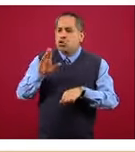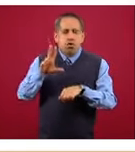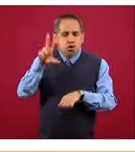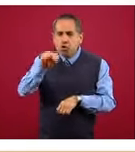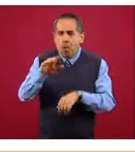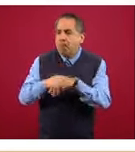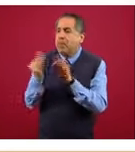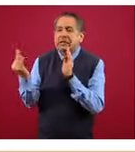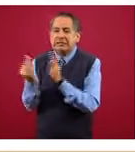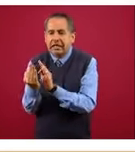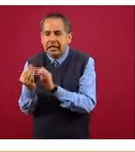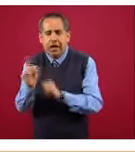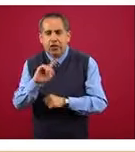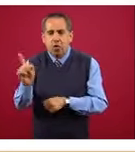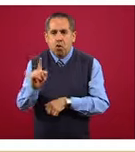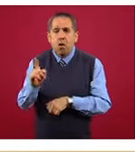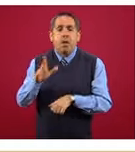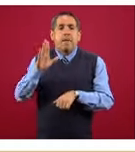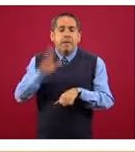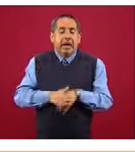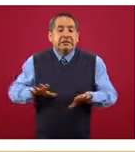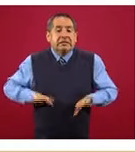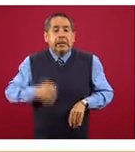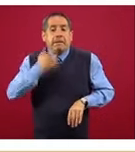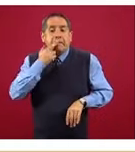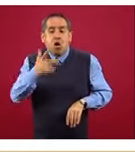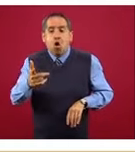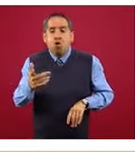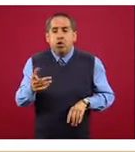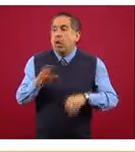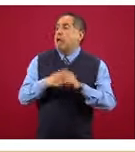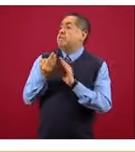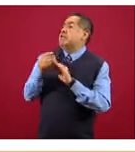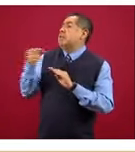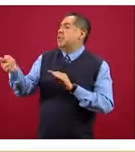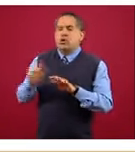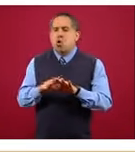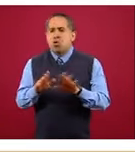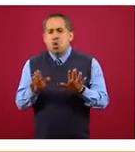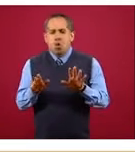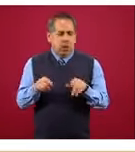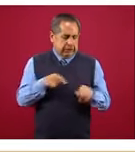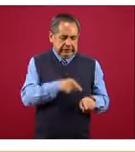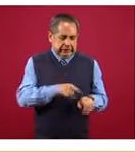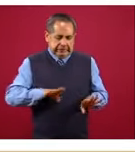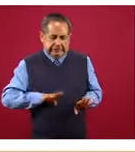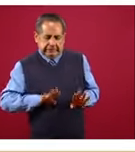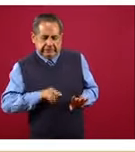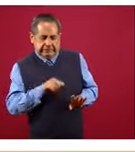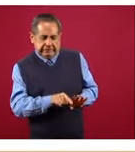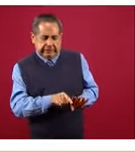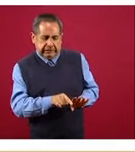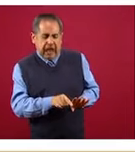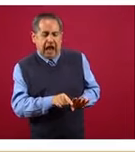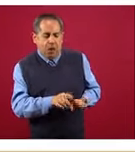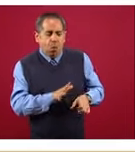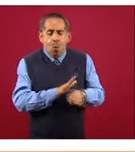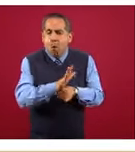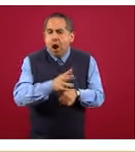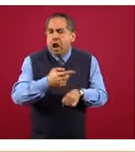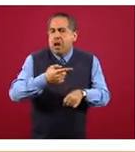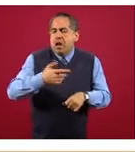más cercano, no al hospital que esté a la mano cruzando la calle, sino al hospital más adecuado, tomando en